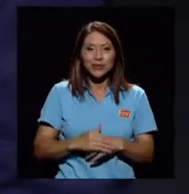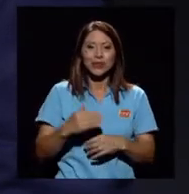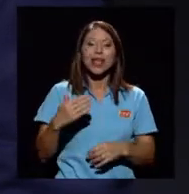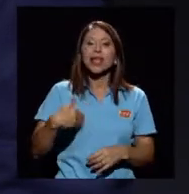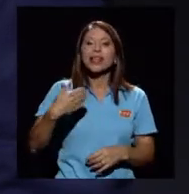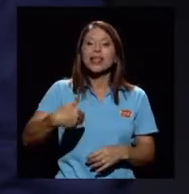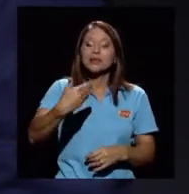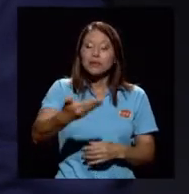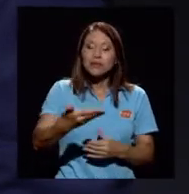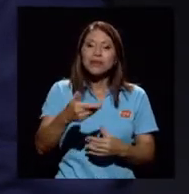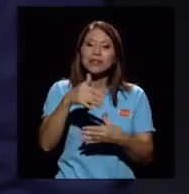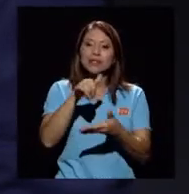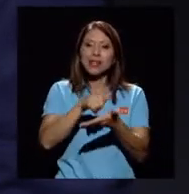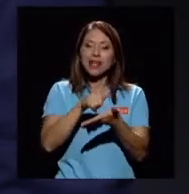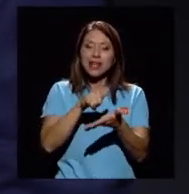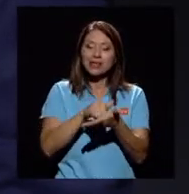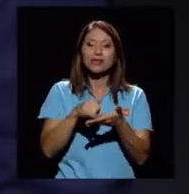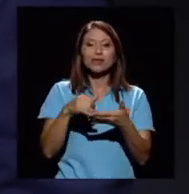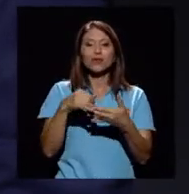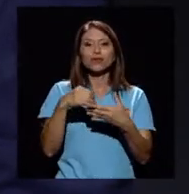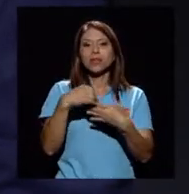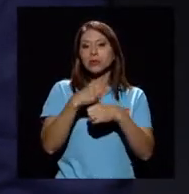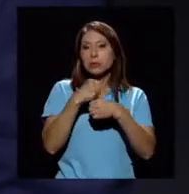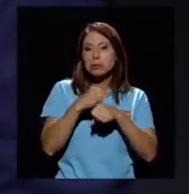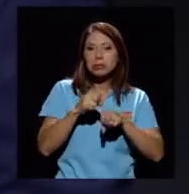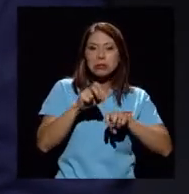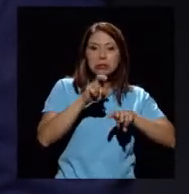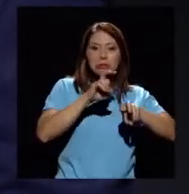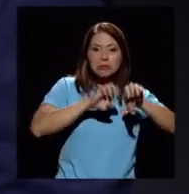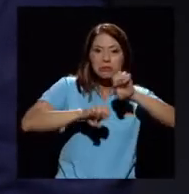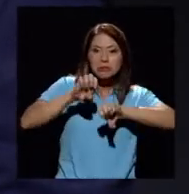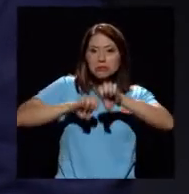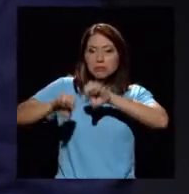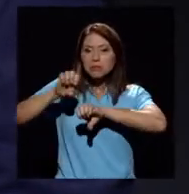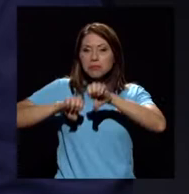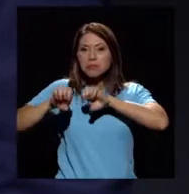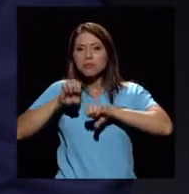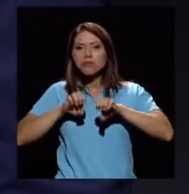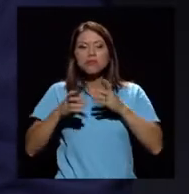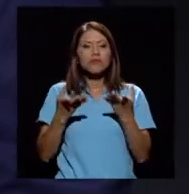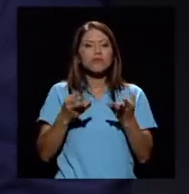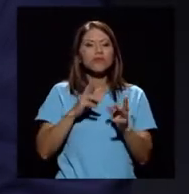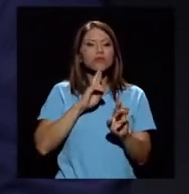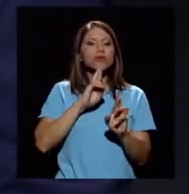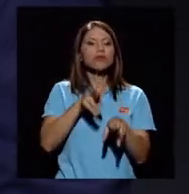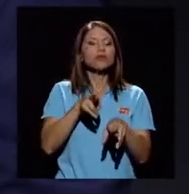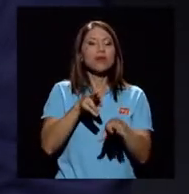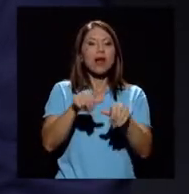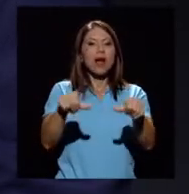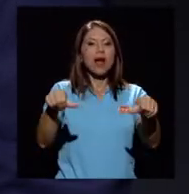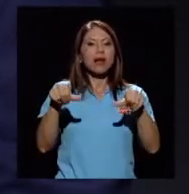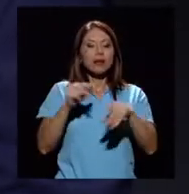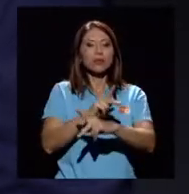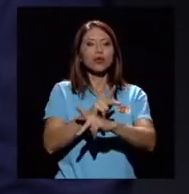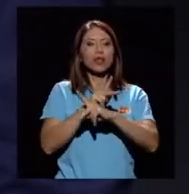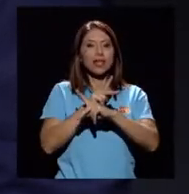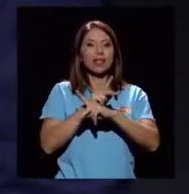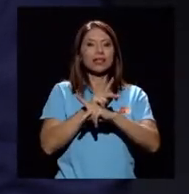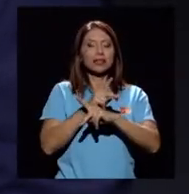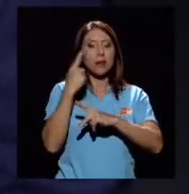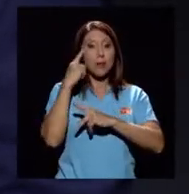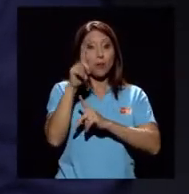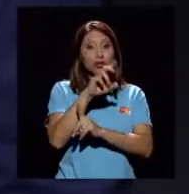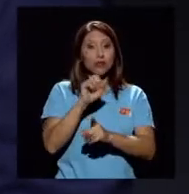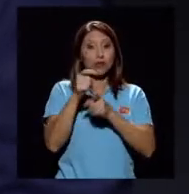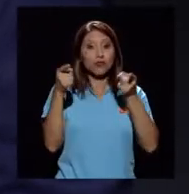estuvimos evaluando los efectos de las áreas protegidas también sobre la deforestación y no solamente en